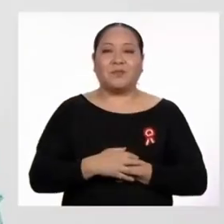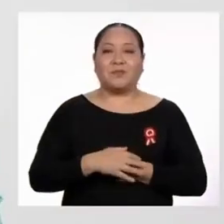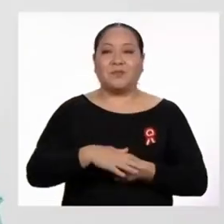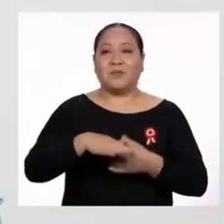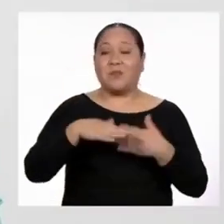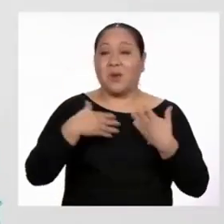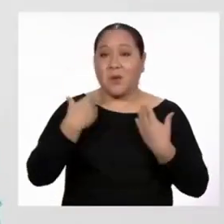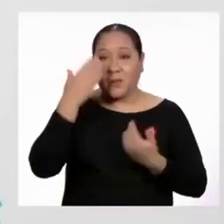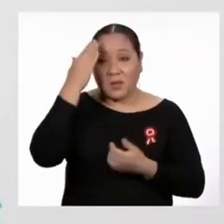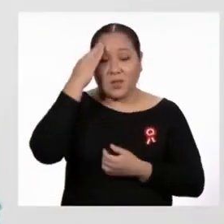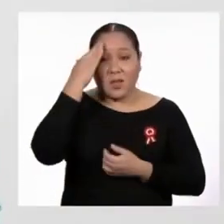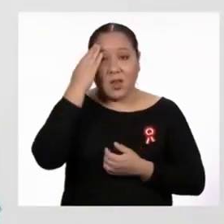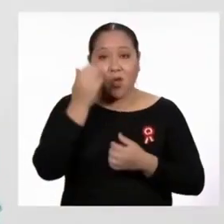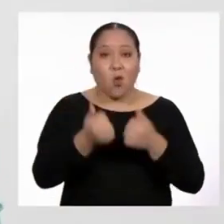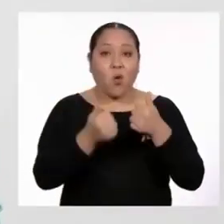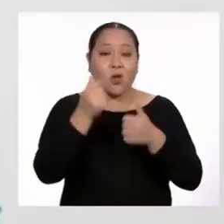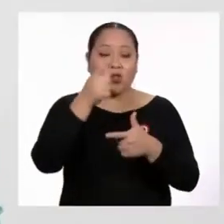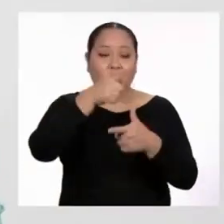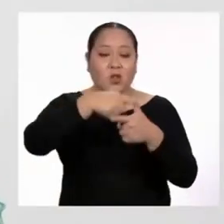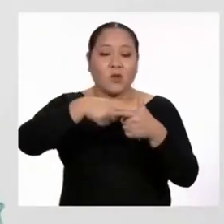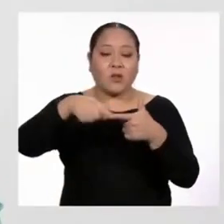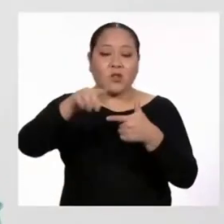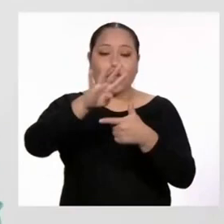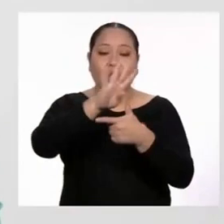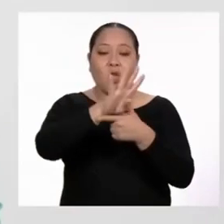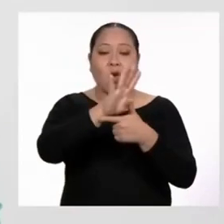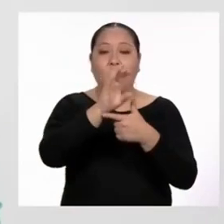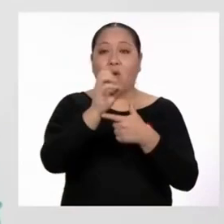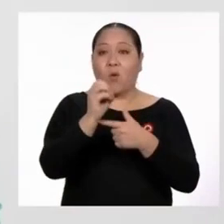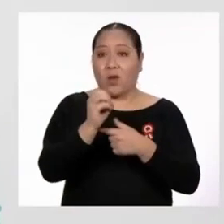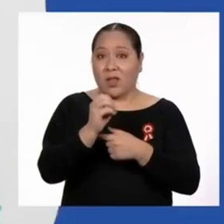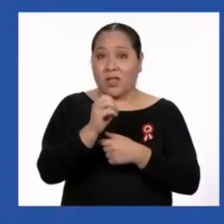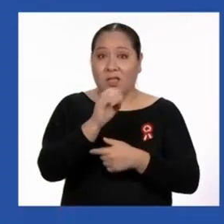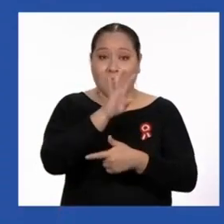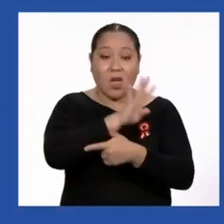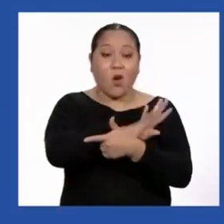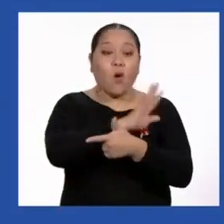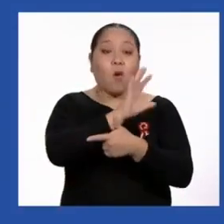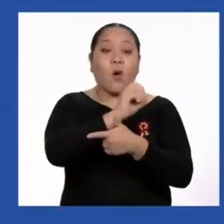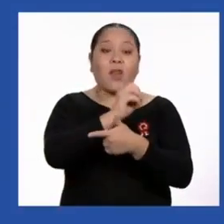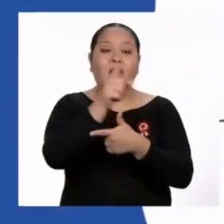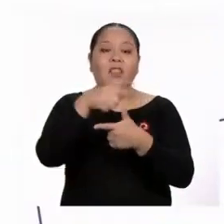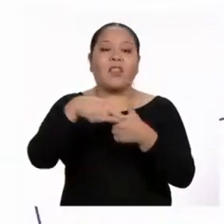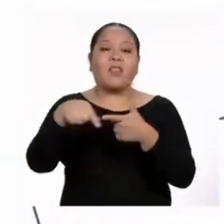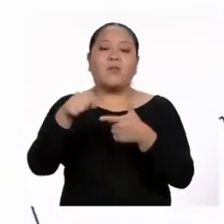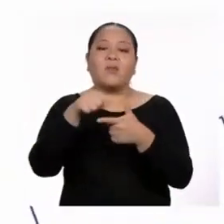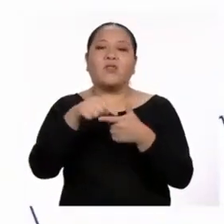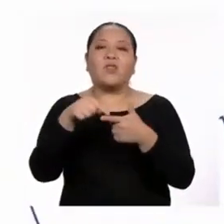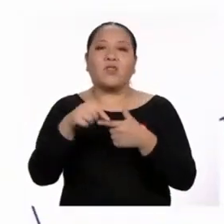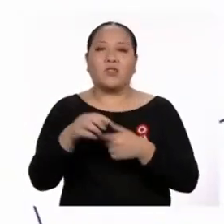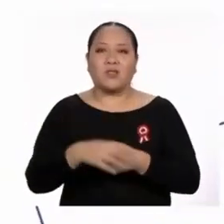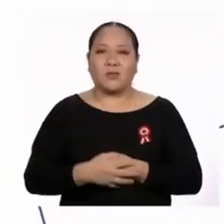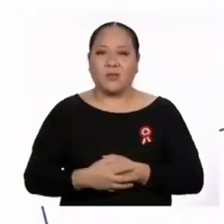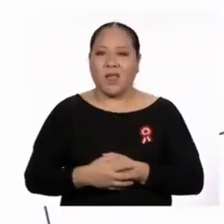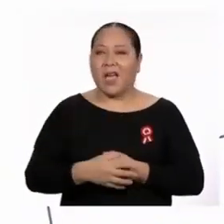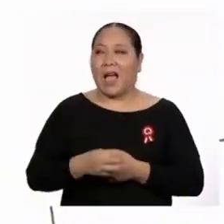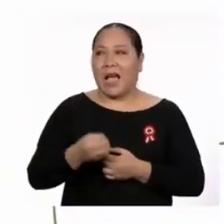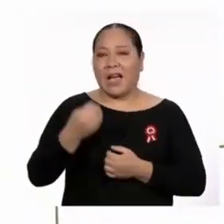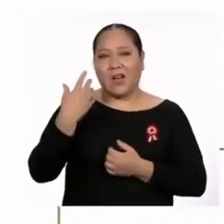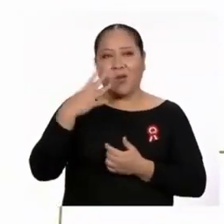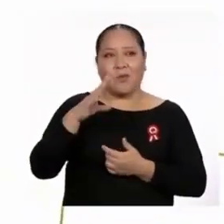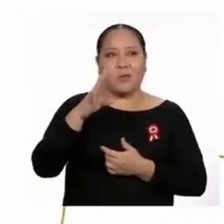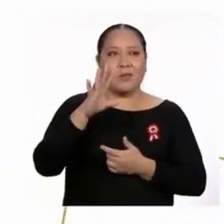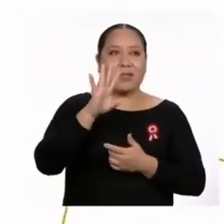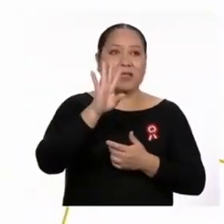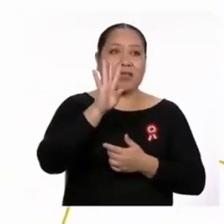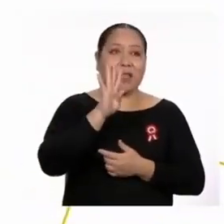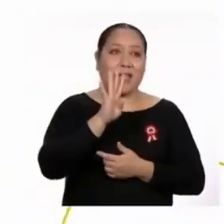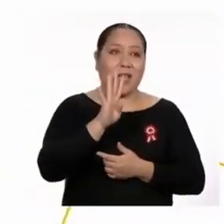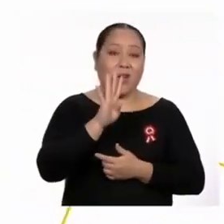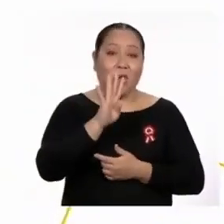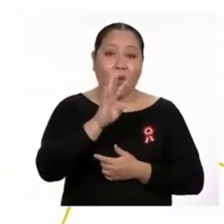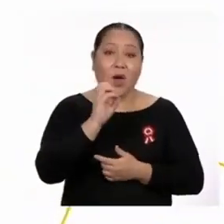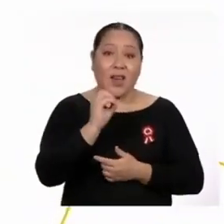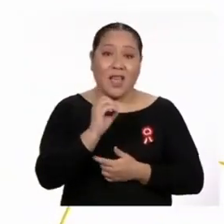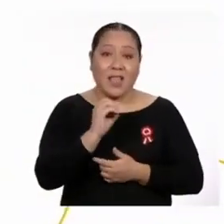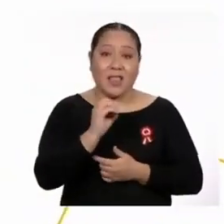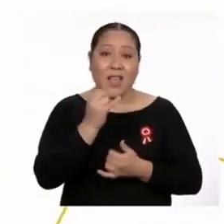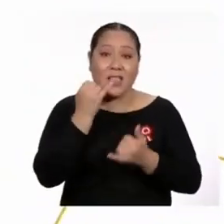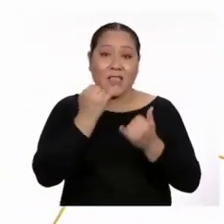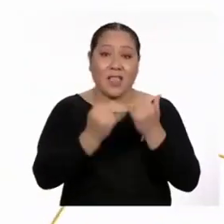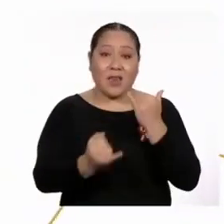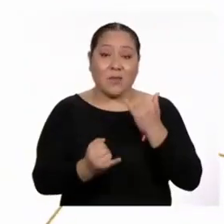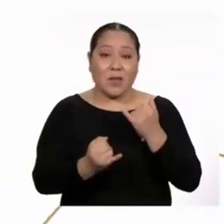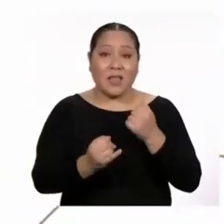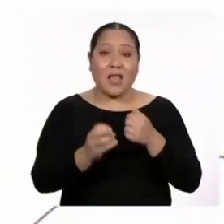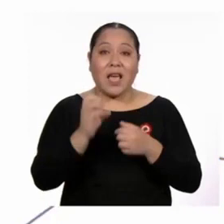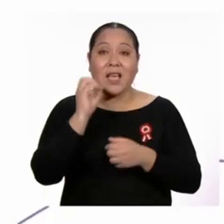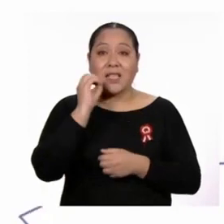saber cuáles son los divisores de 40. ¿Te parece si inicias? Como termina en 0, ya sé que es